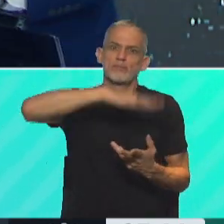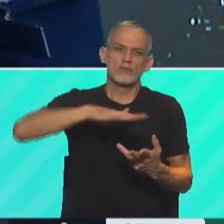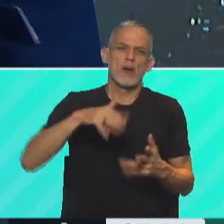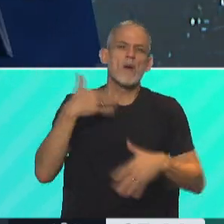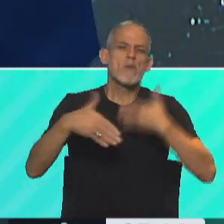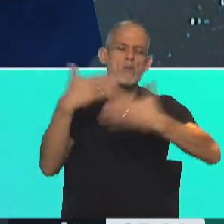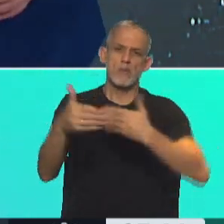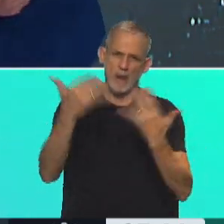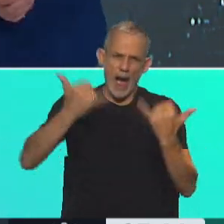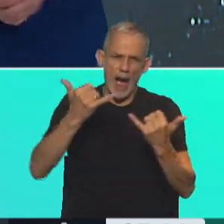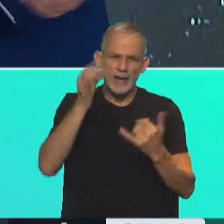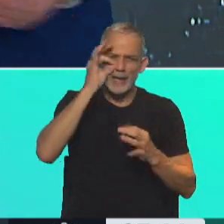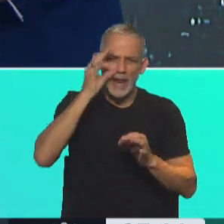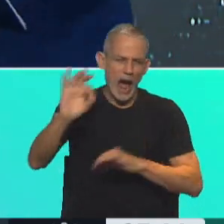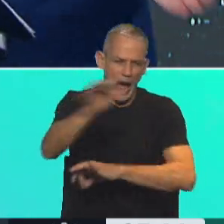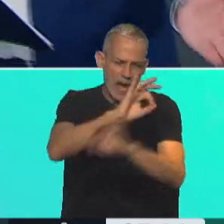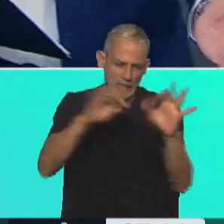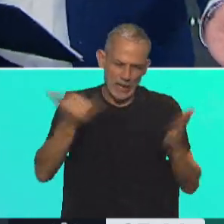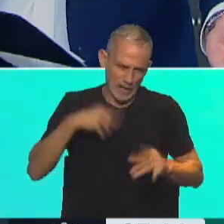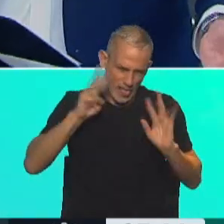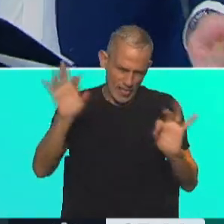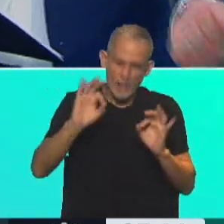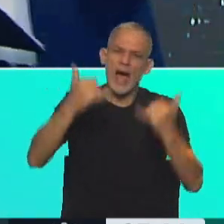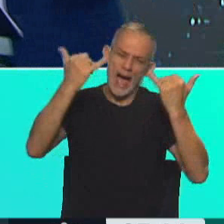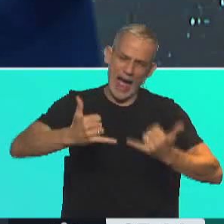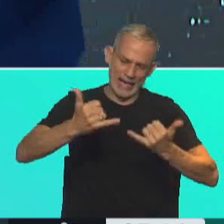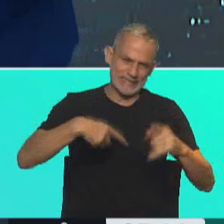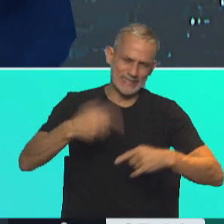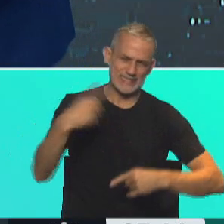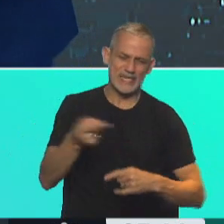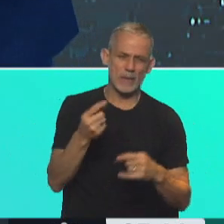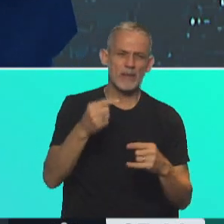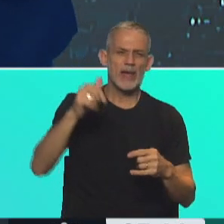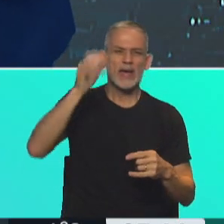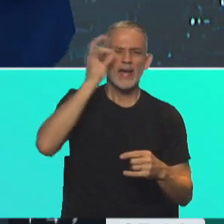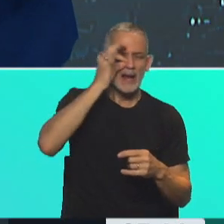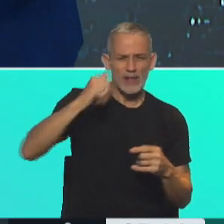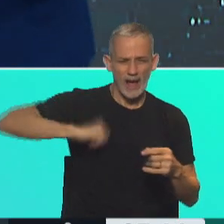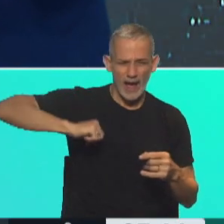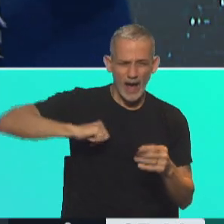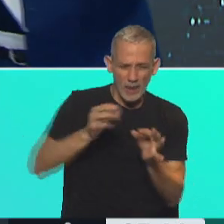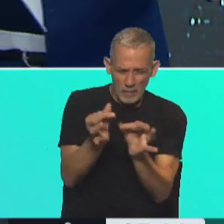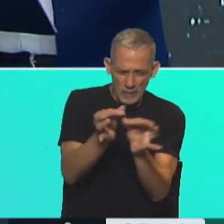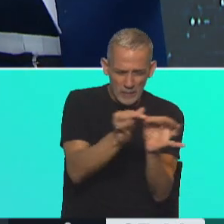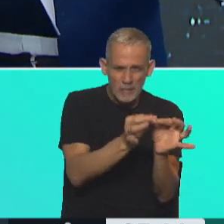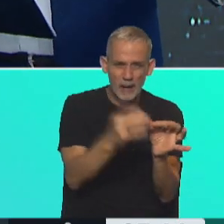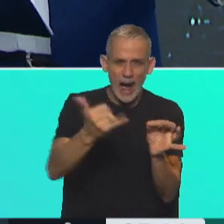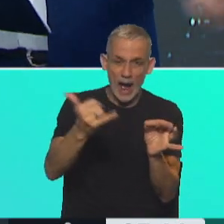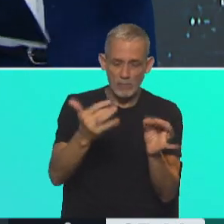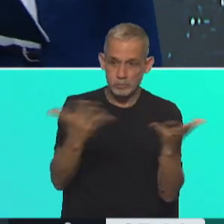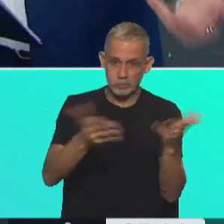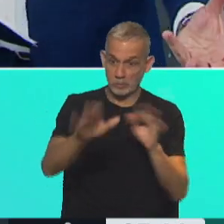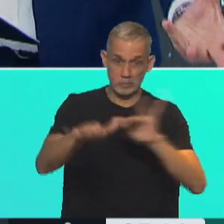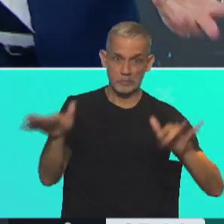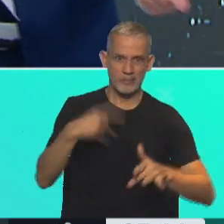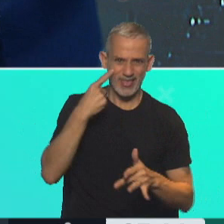modernas conviven con roedores permanentemente, aunque no los veamos. Y sus heces quedan a merced de todos nosotros,